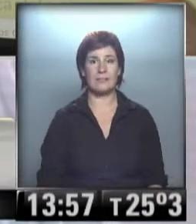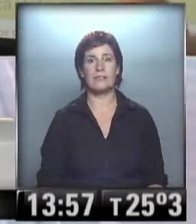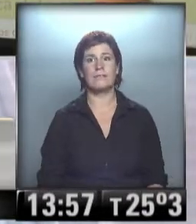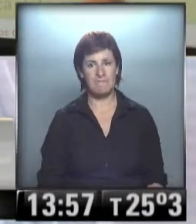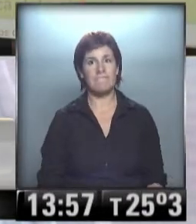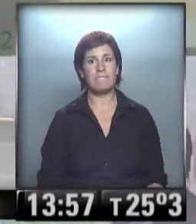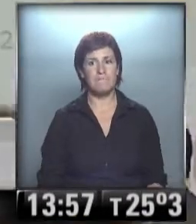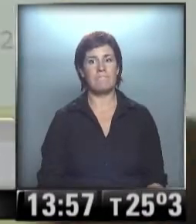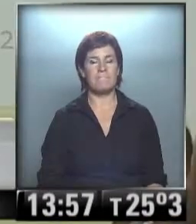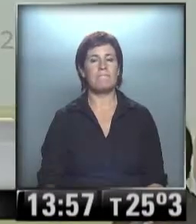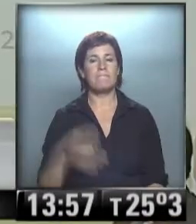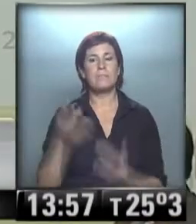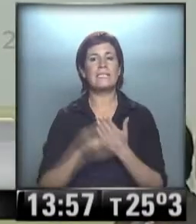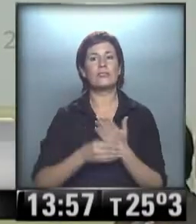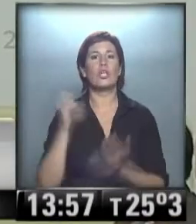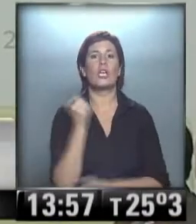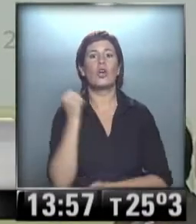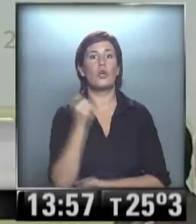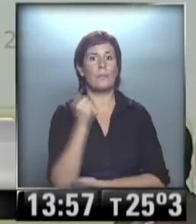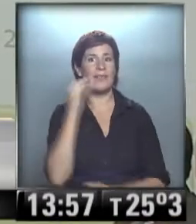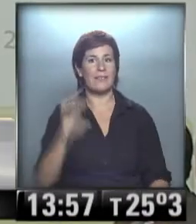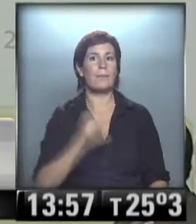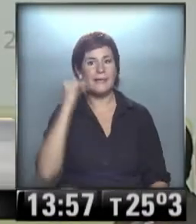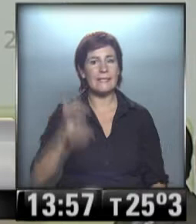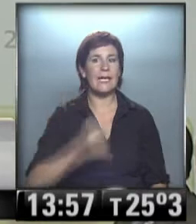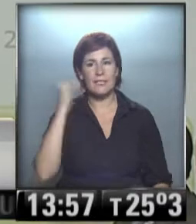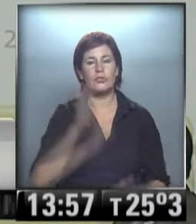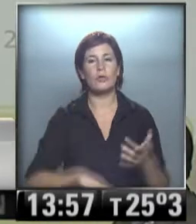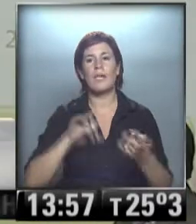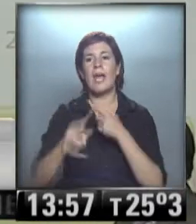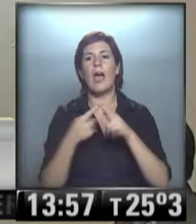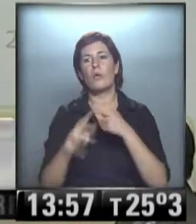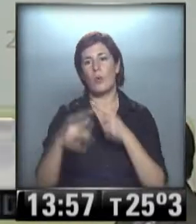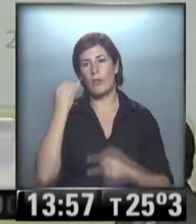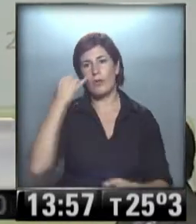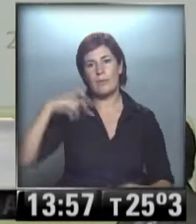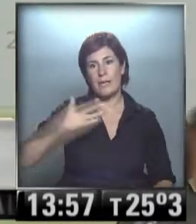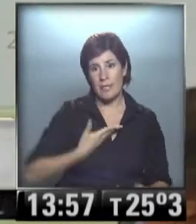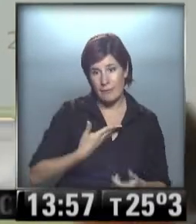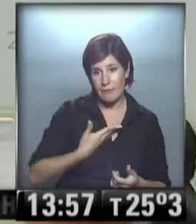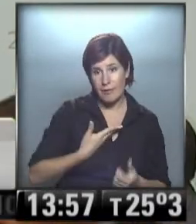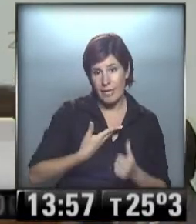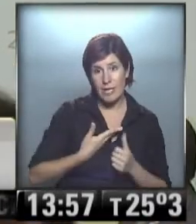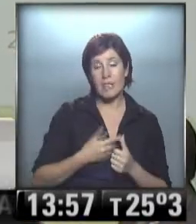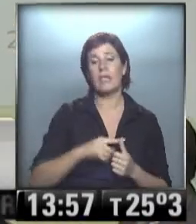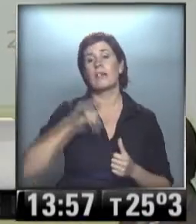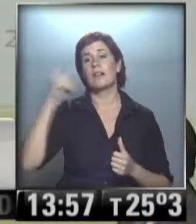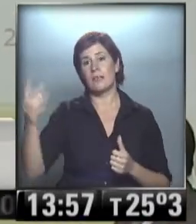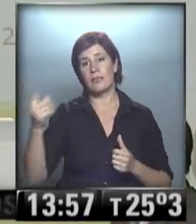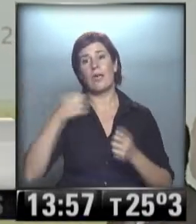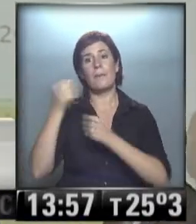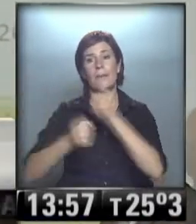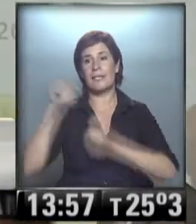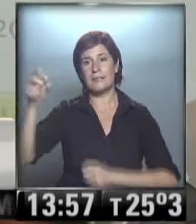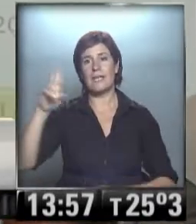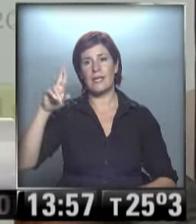Así es, vamos a escuchar al ministro de Economía porque sigue explicando este acuerdo entre la empresa Yacimientos Petrolíferos Fiscales y la